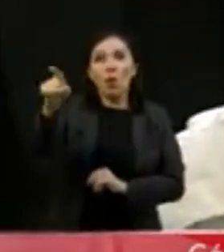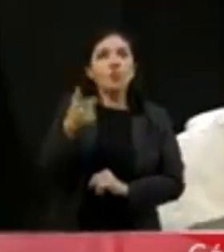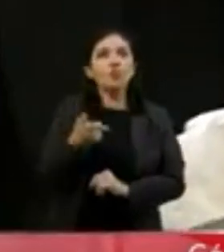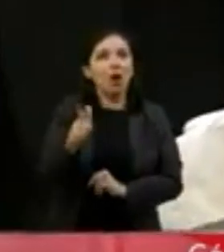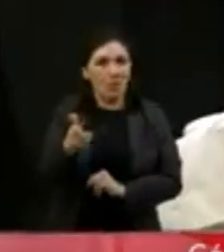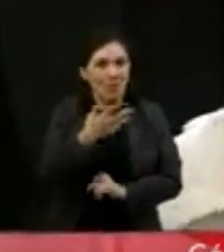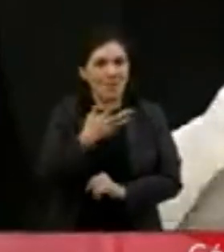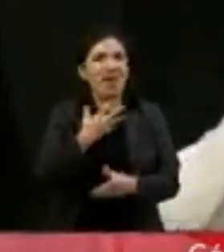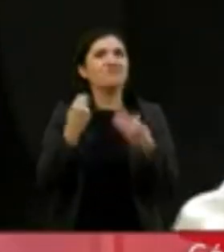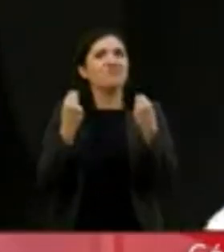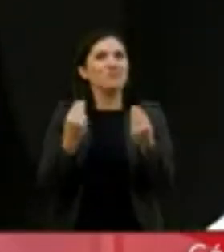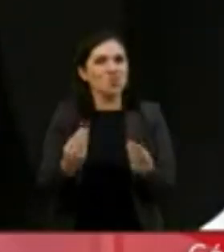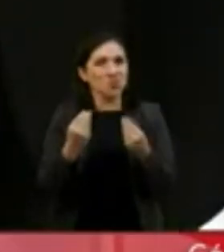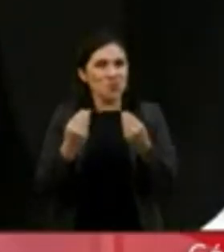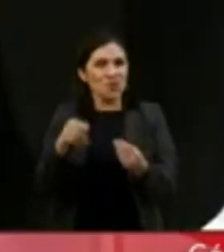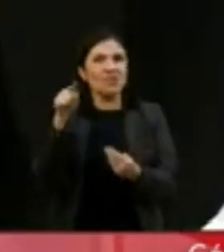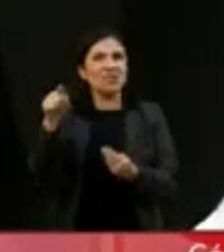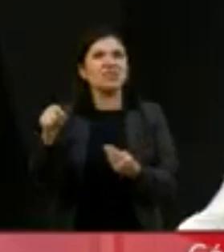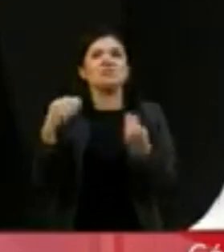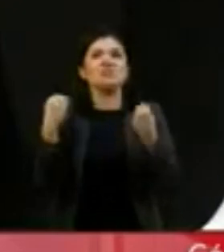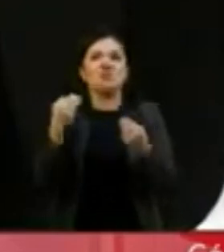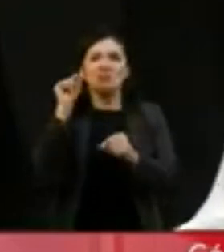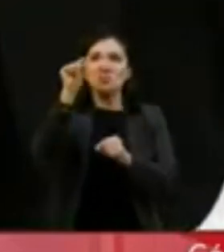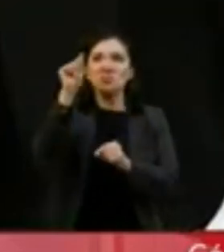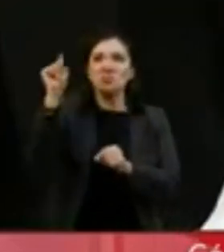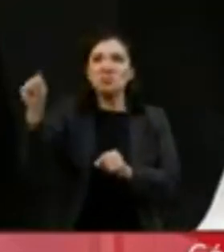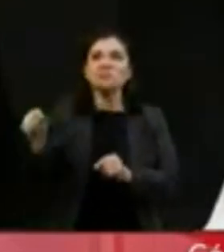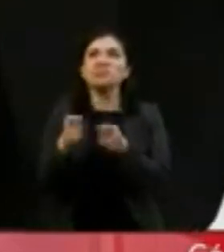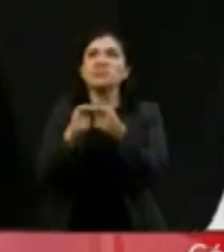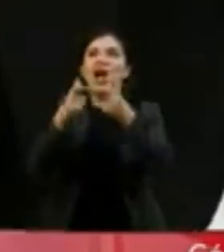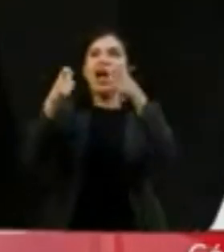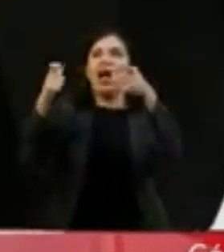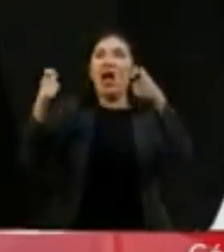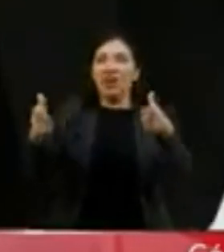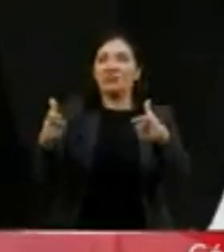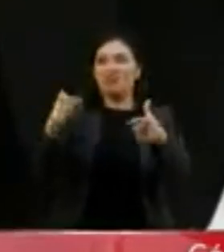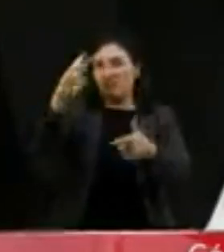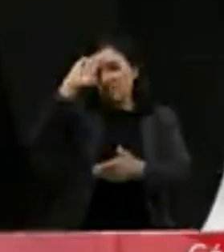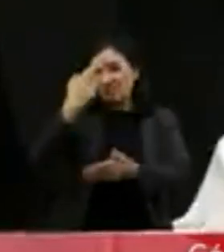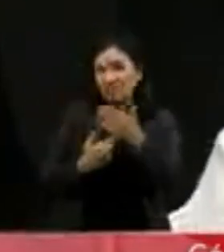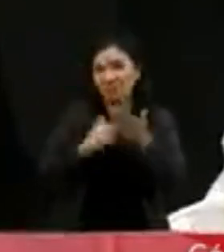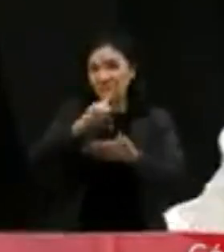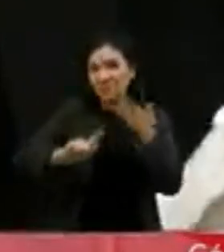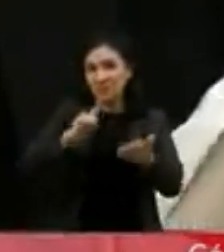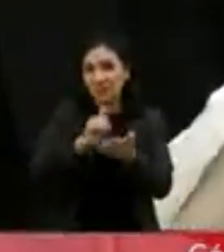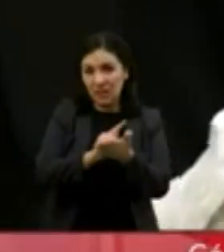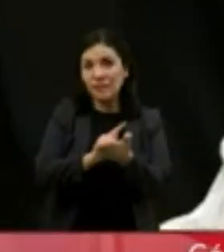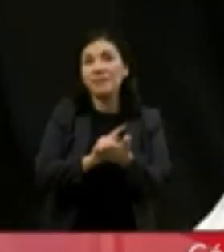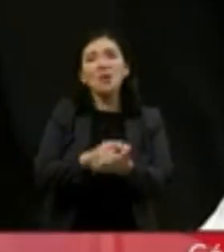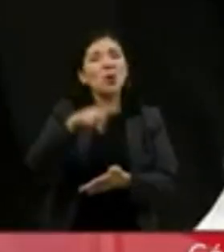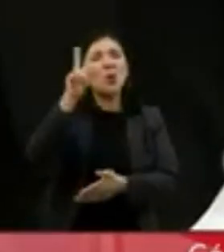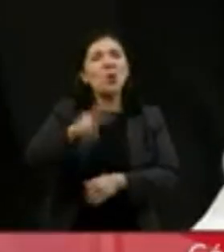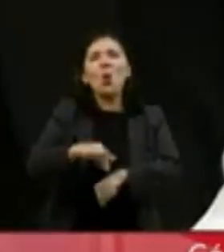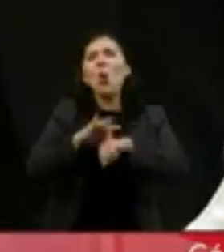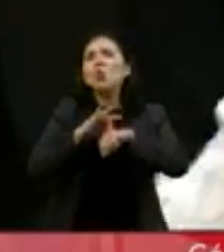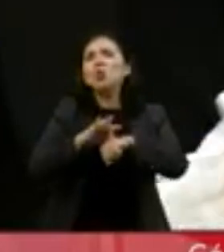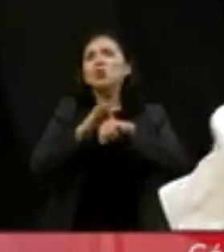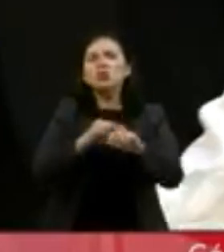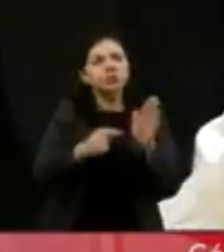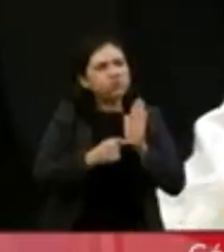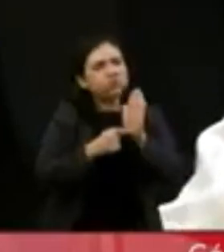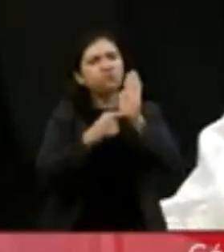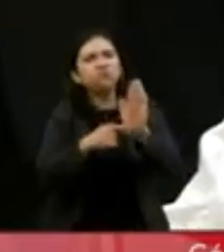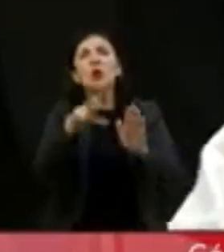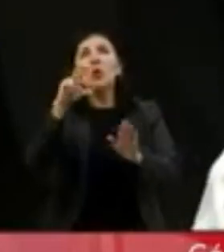Guanajuato donde ahí ahí sí ha crecido la incidencia delictiva en términos reales no